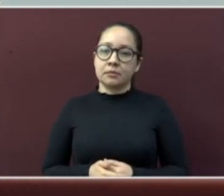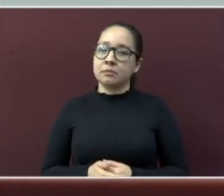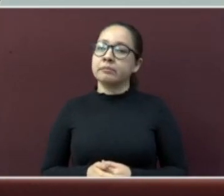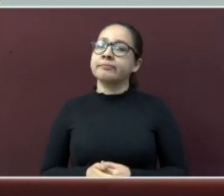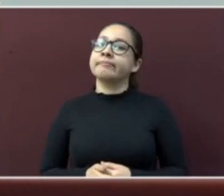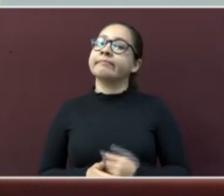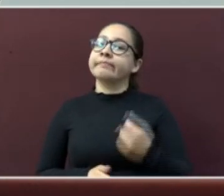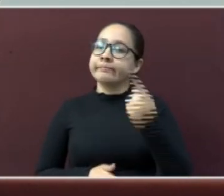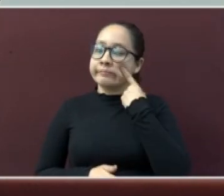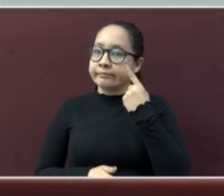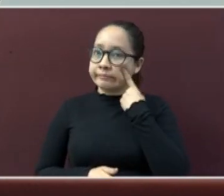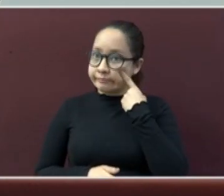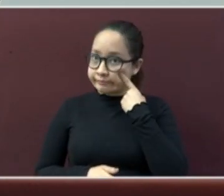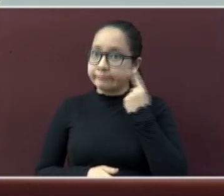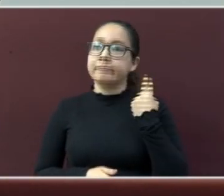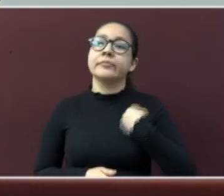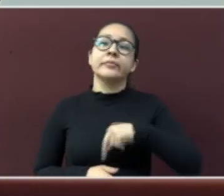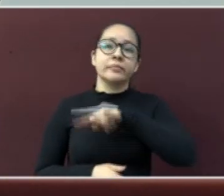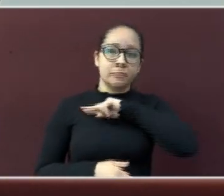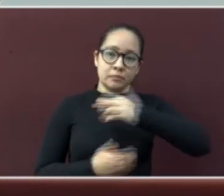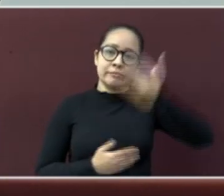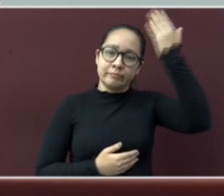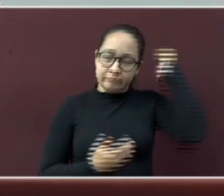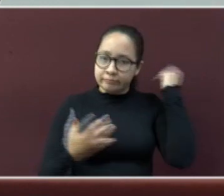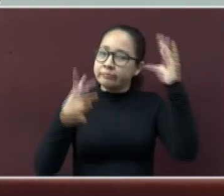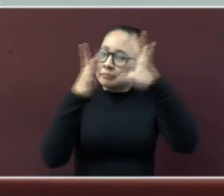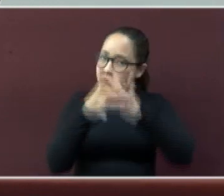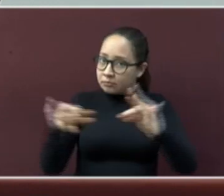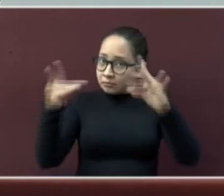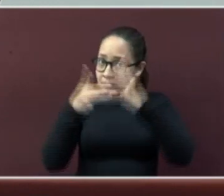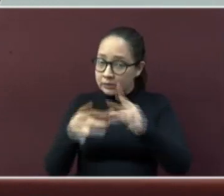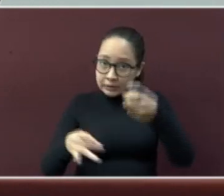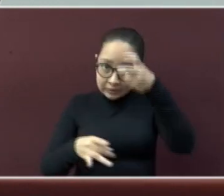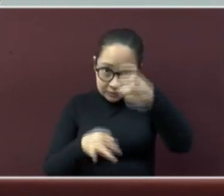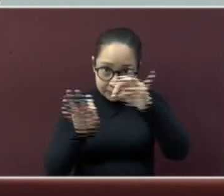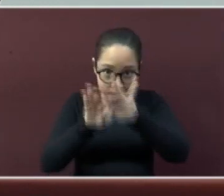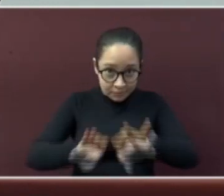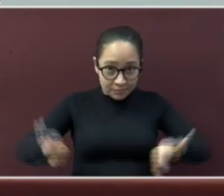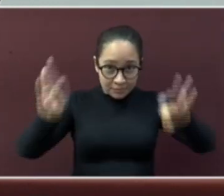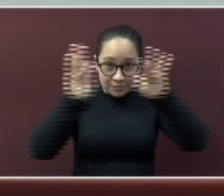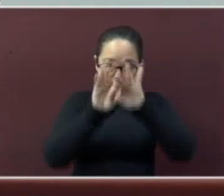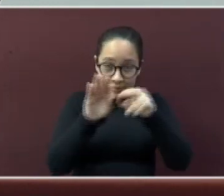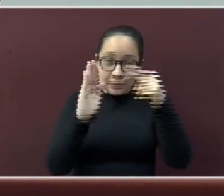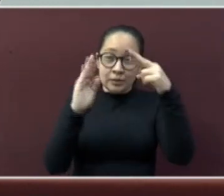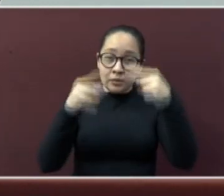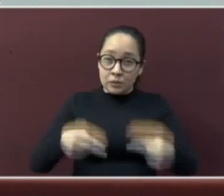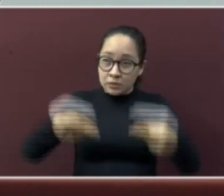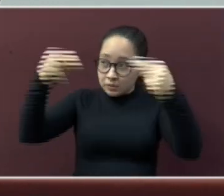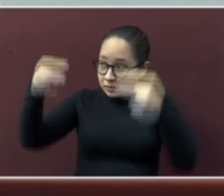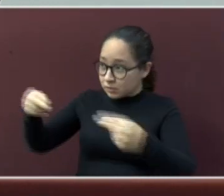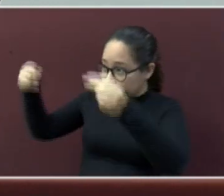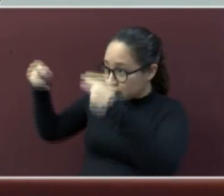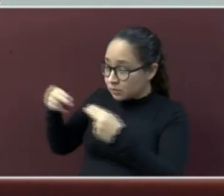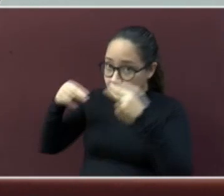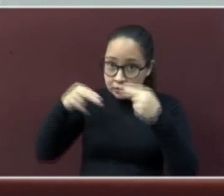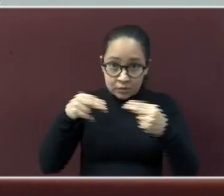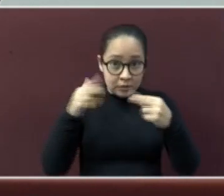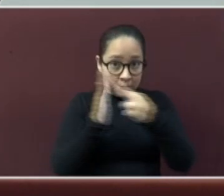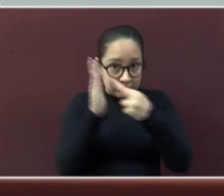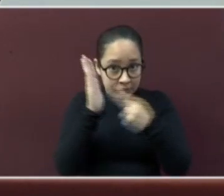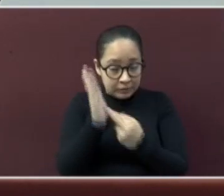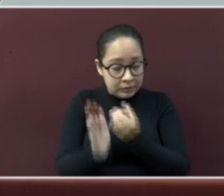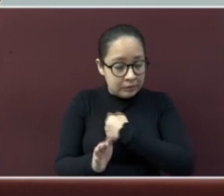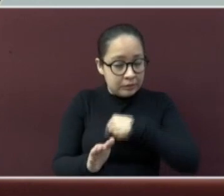vital para asegurar un retorno fuerte y organizado y organizado hacia la nueva